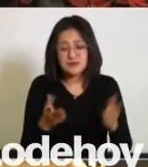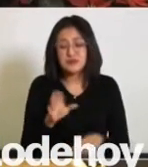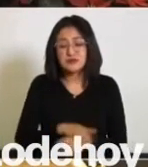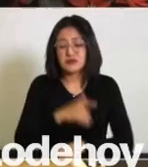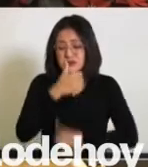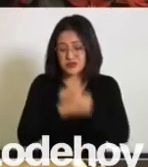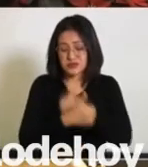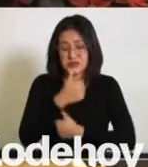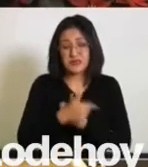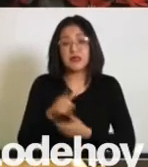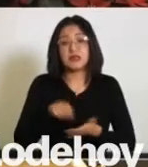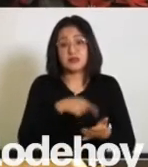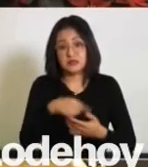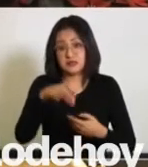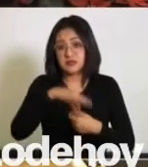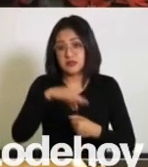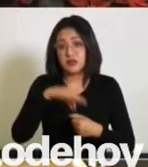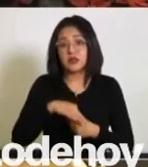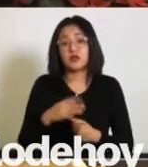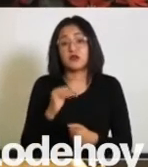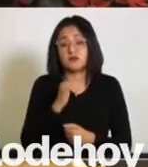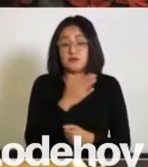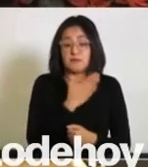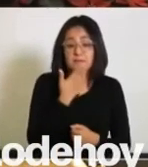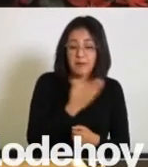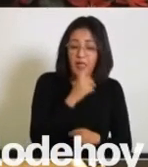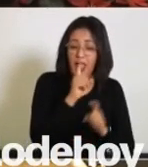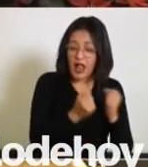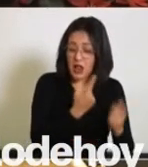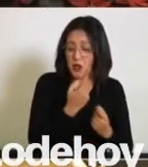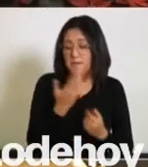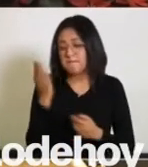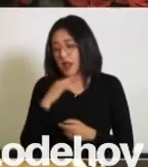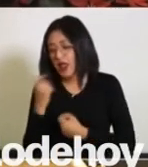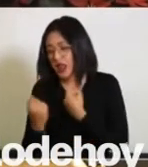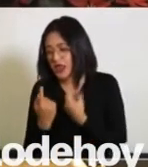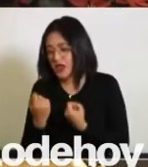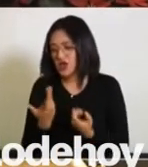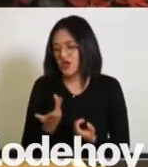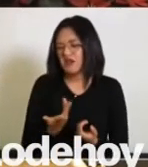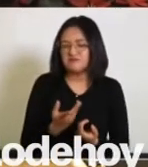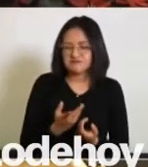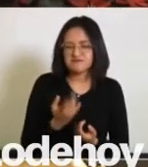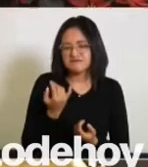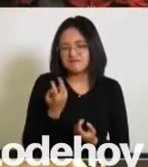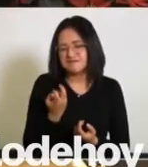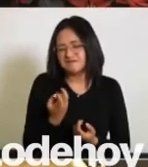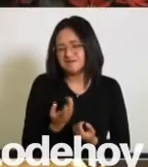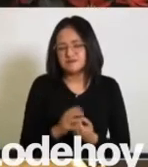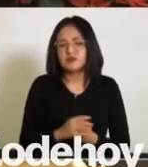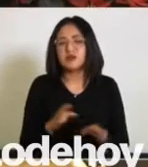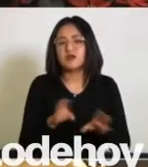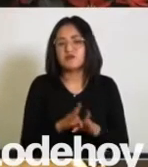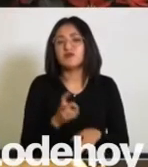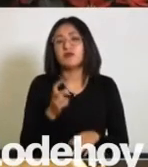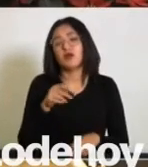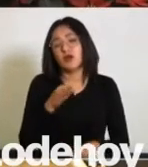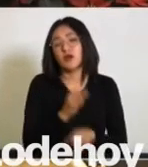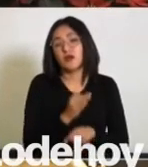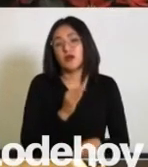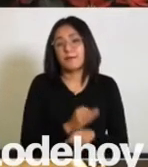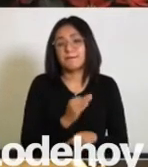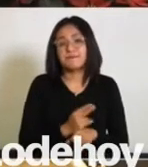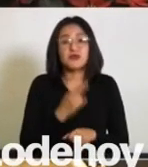competencia electoral se actúa de buena y de mala fe y entonces se van a utilizar este tipo de circunstancias